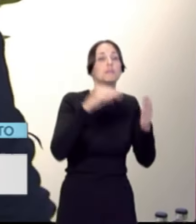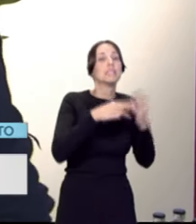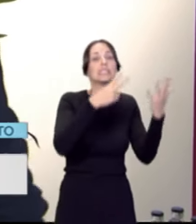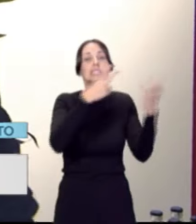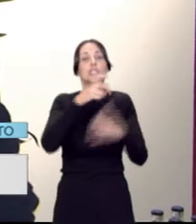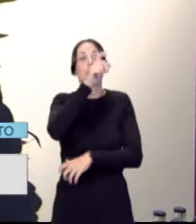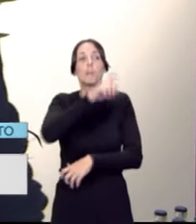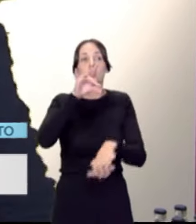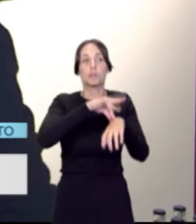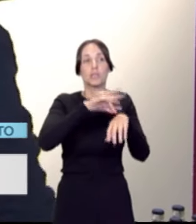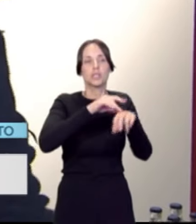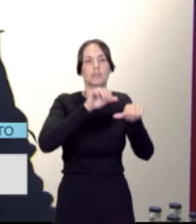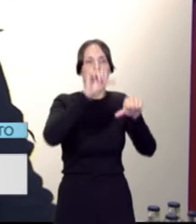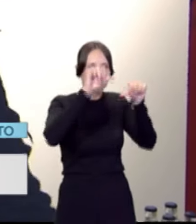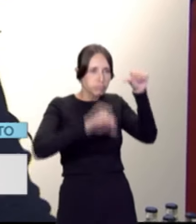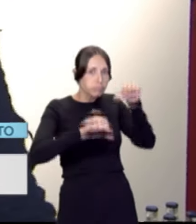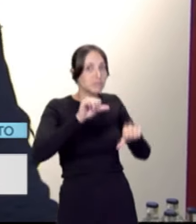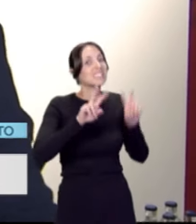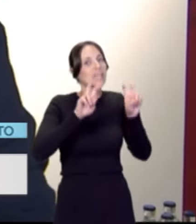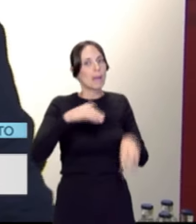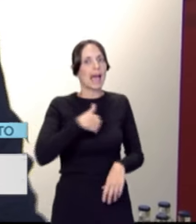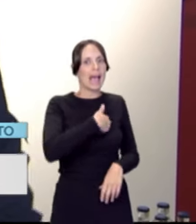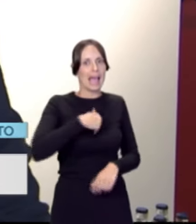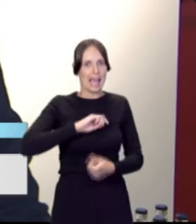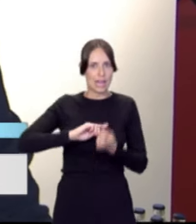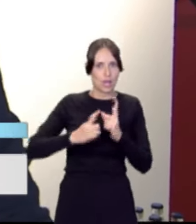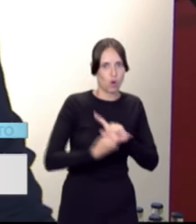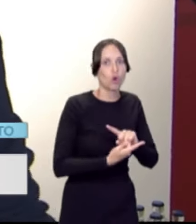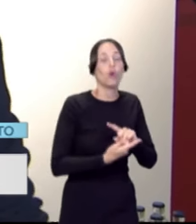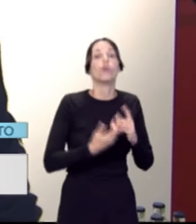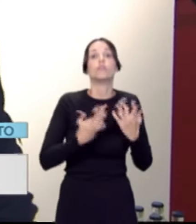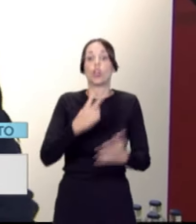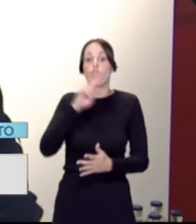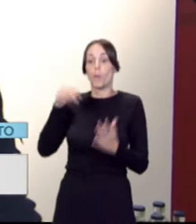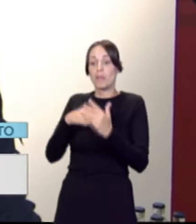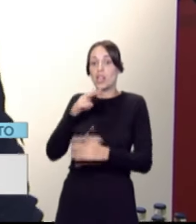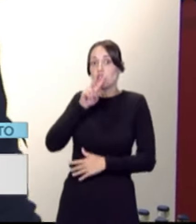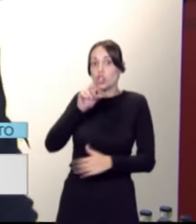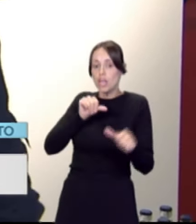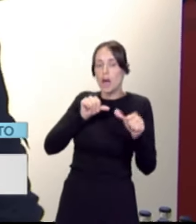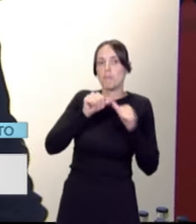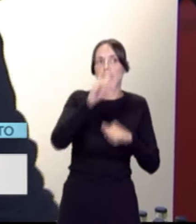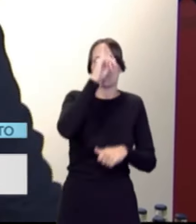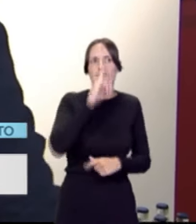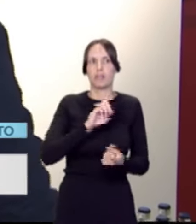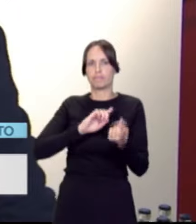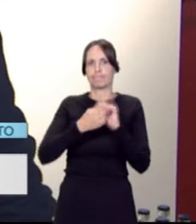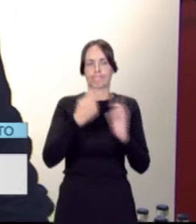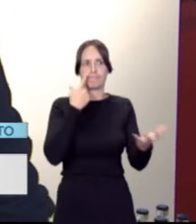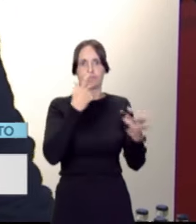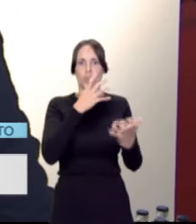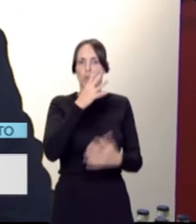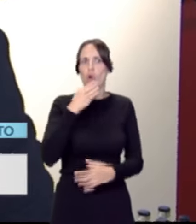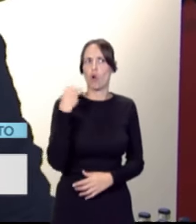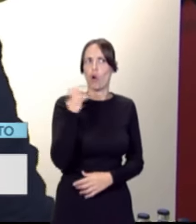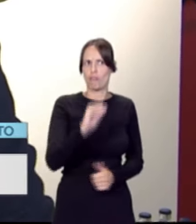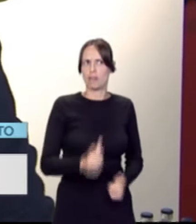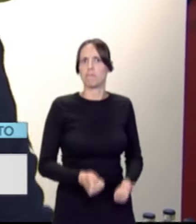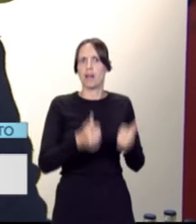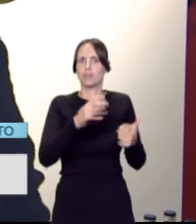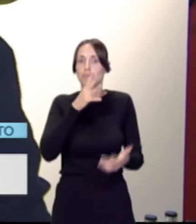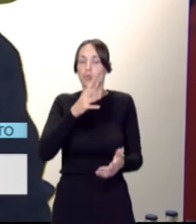ha intervenido de género. Desde 2002 ha observado un cambio de perfil, son más adolescentes gracias en gran parte al